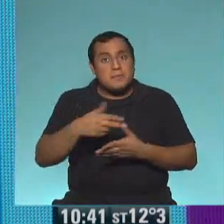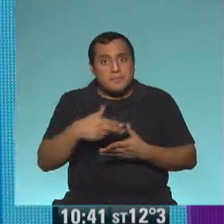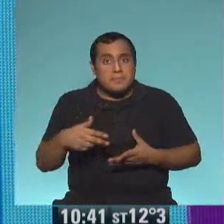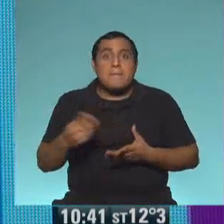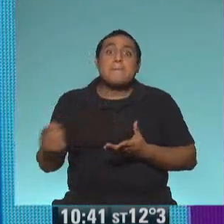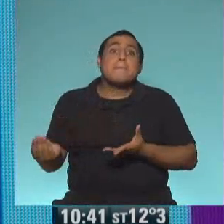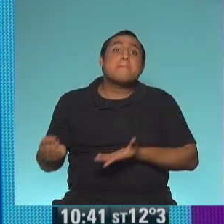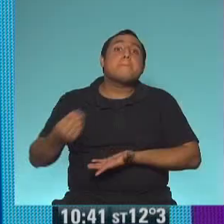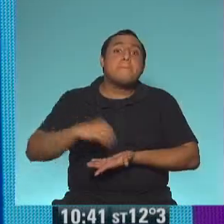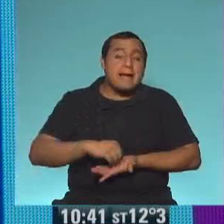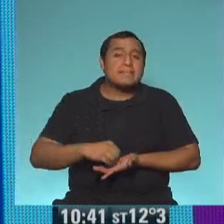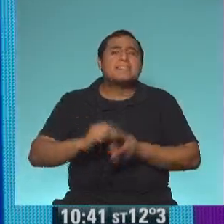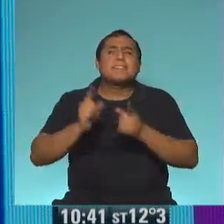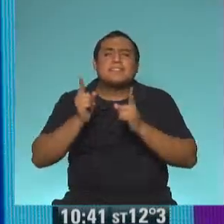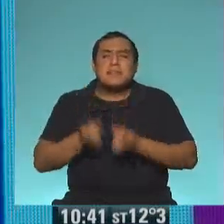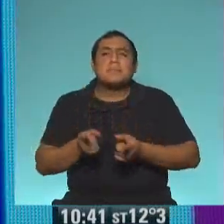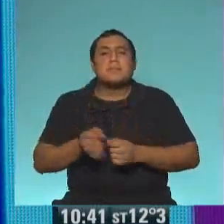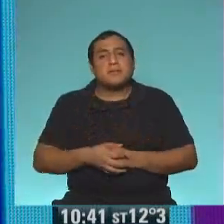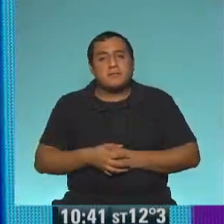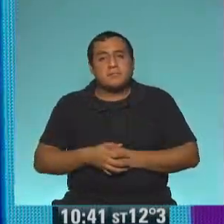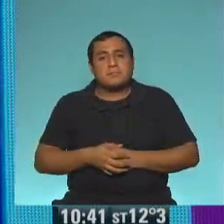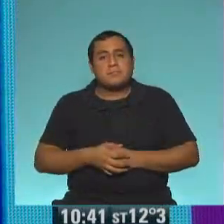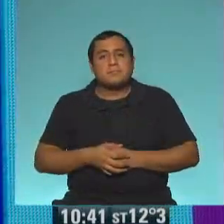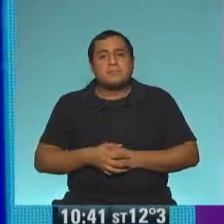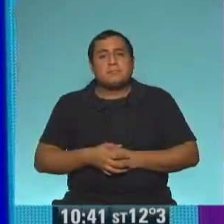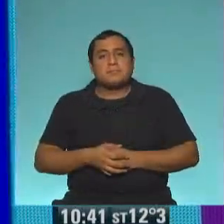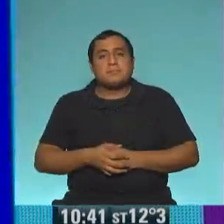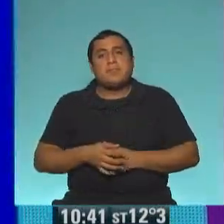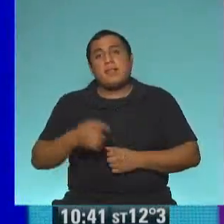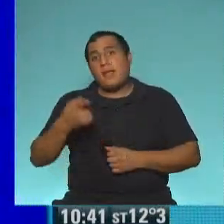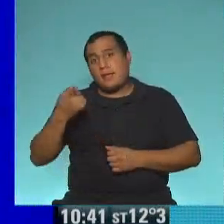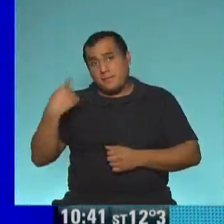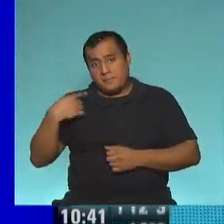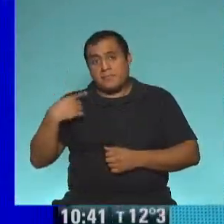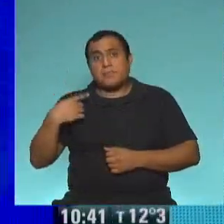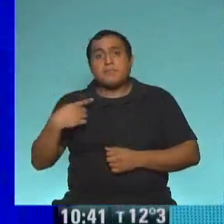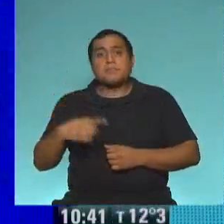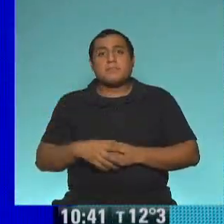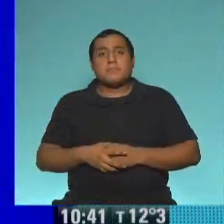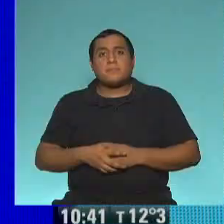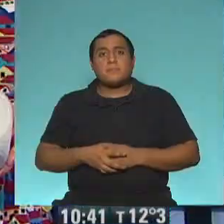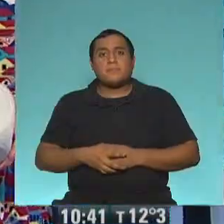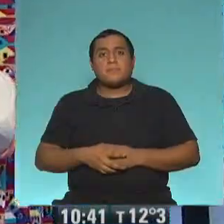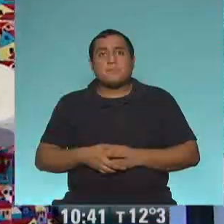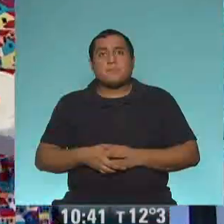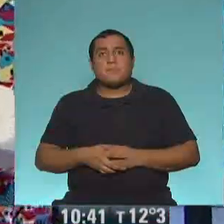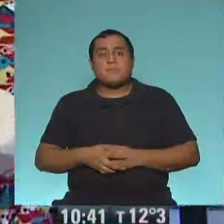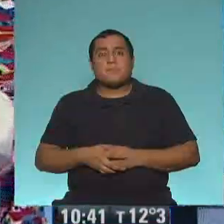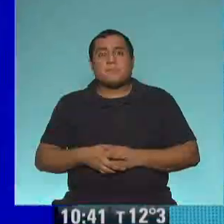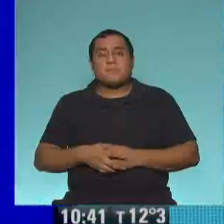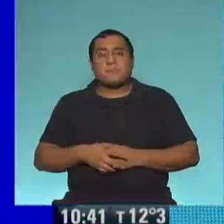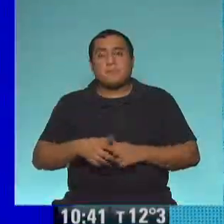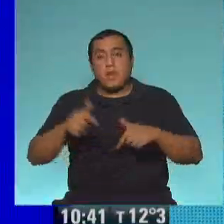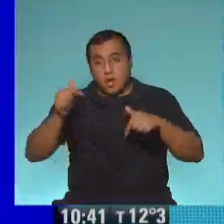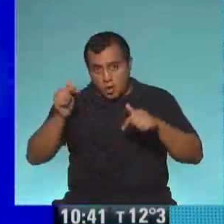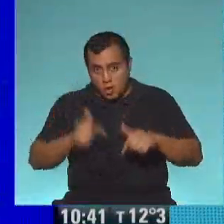además vamos a utilizar la otra vez usamos un dado con números y uno con colores. Sí. Bueno, esta vez